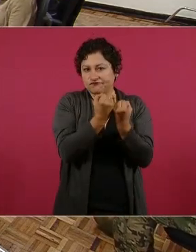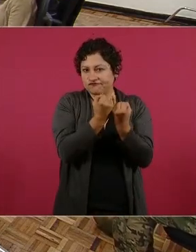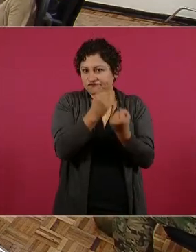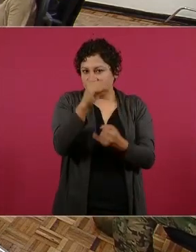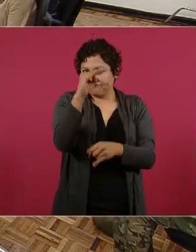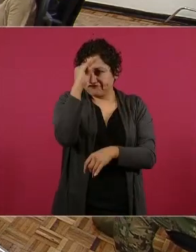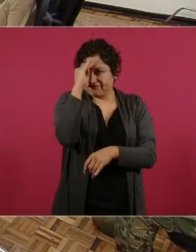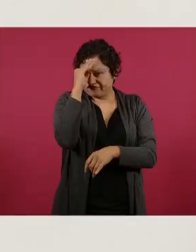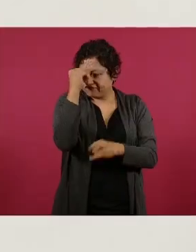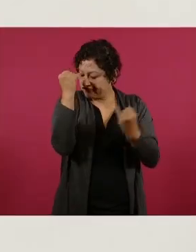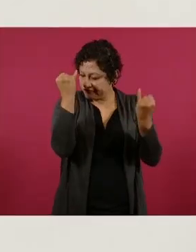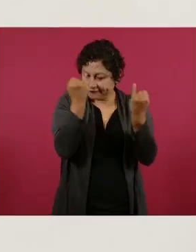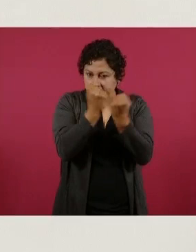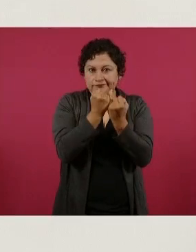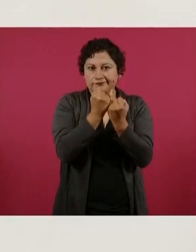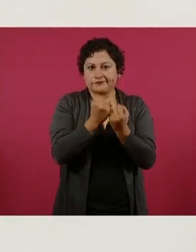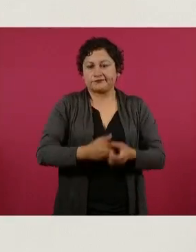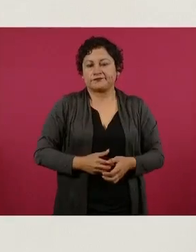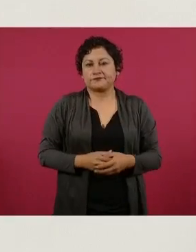actual.